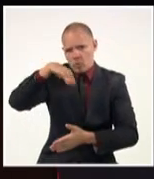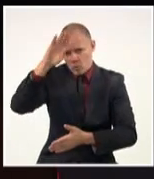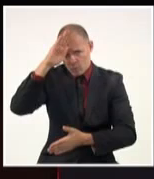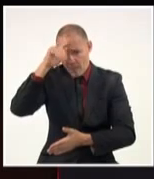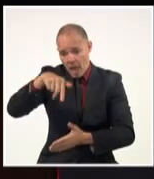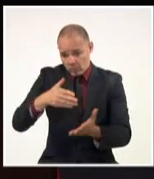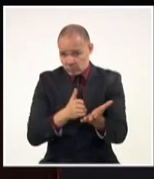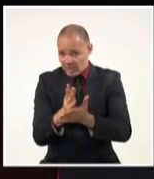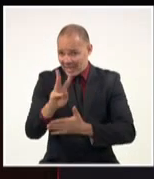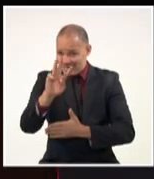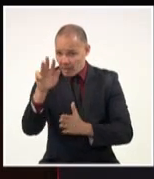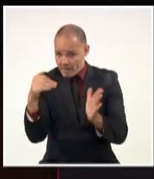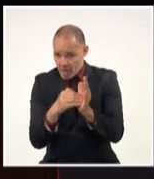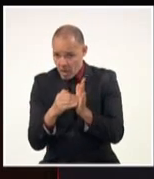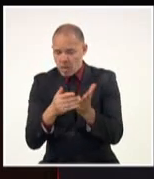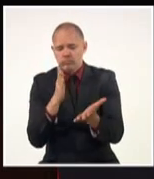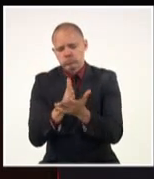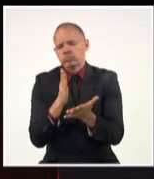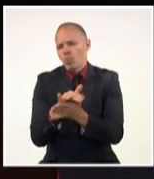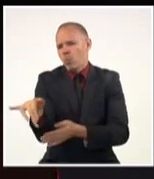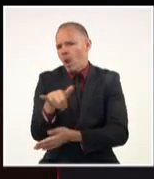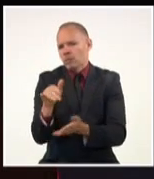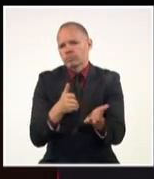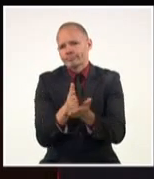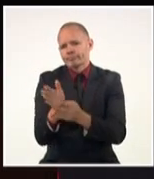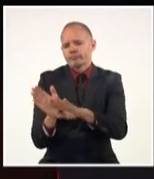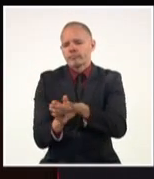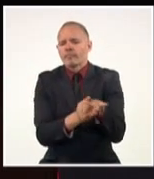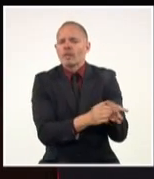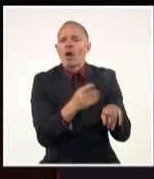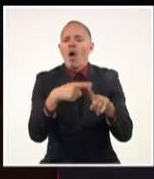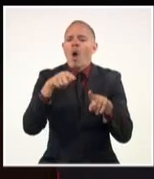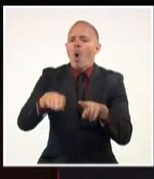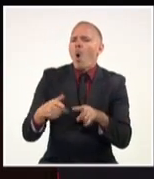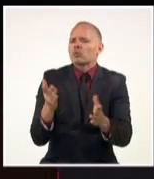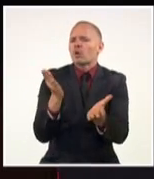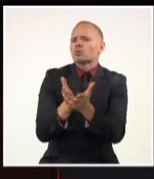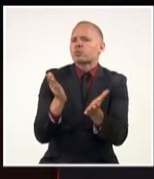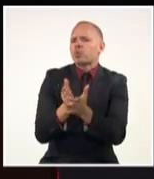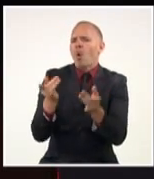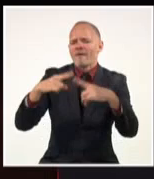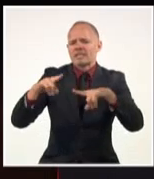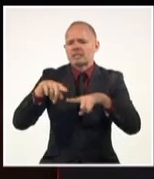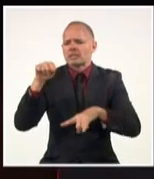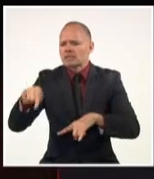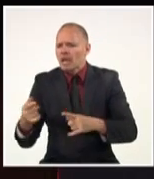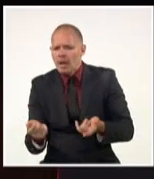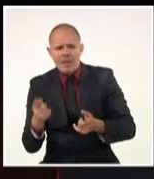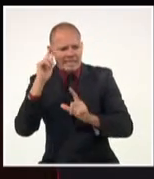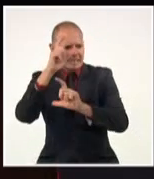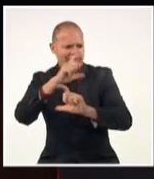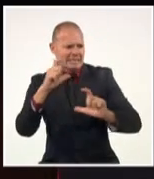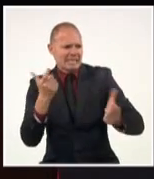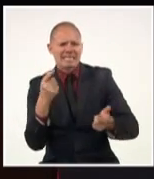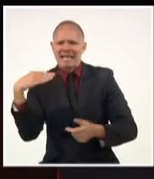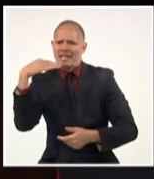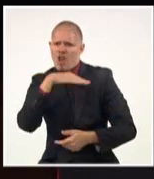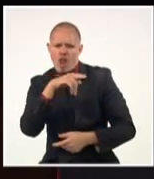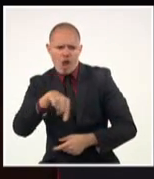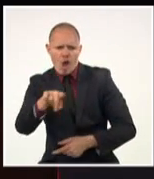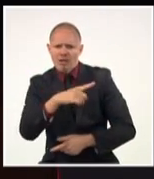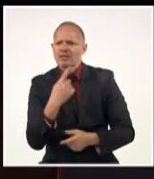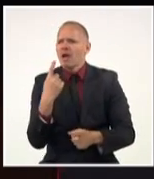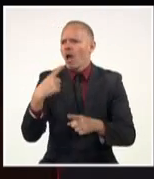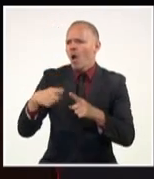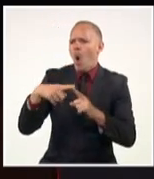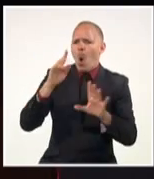isla. La educación superior, la ciencia, la innovación, la biotecnología, la